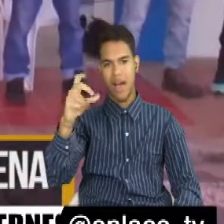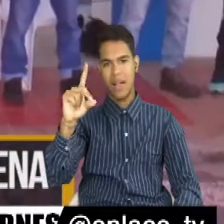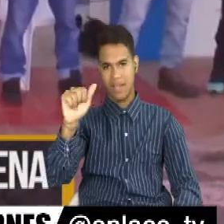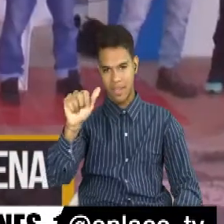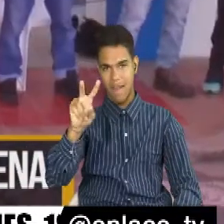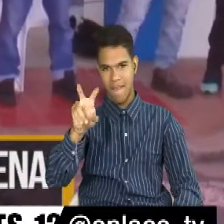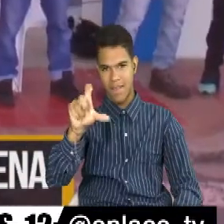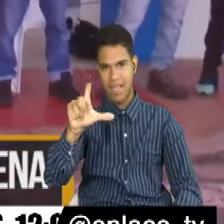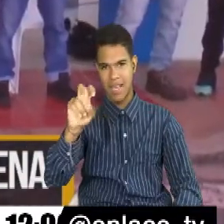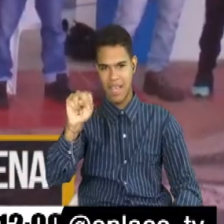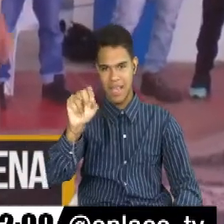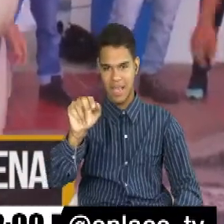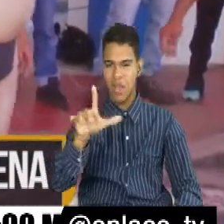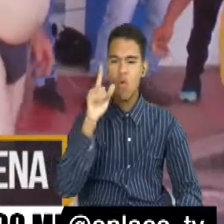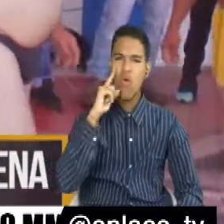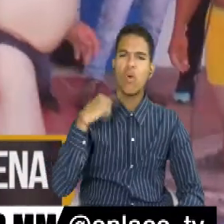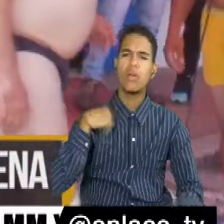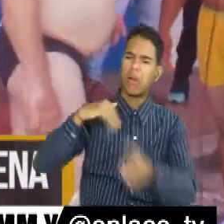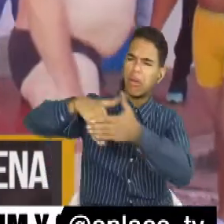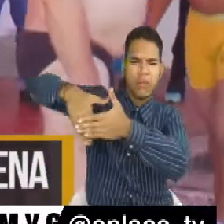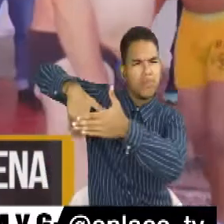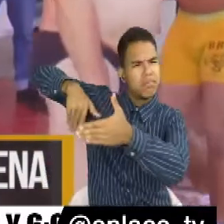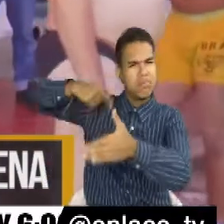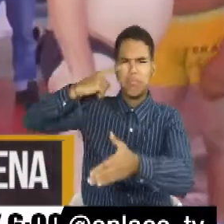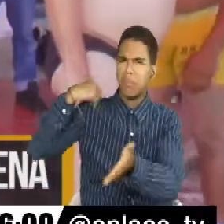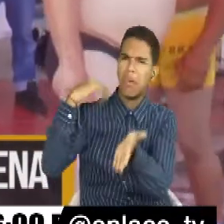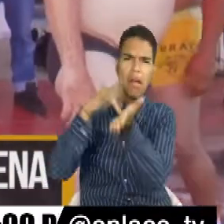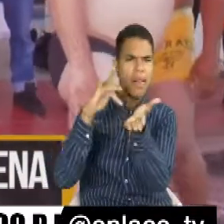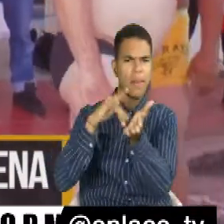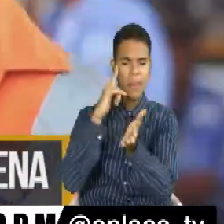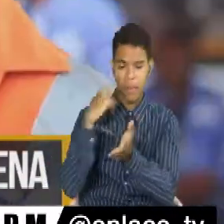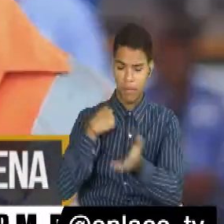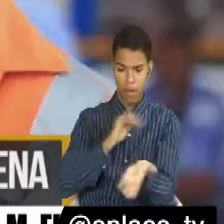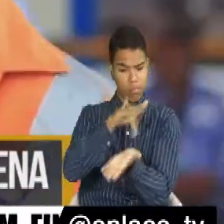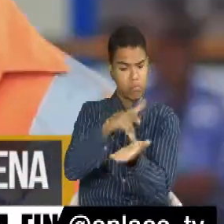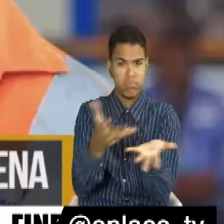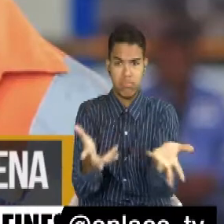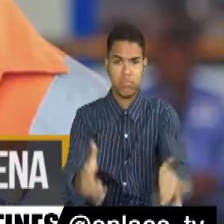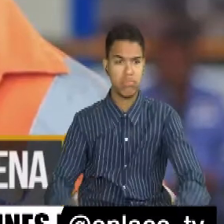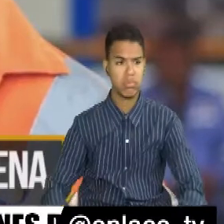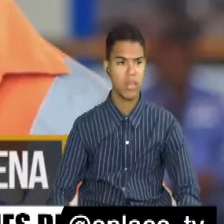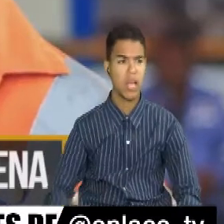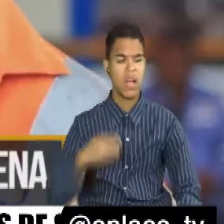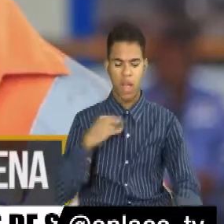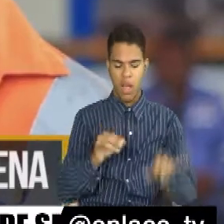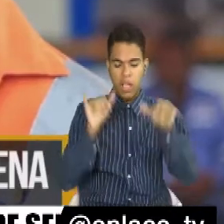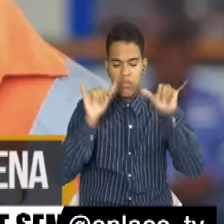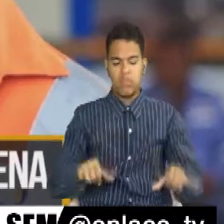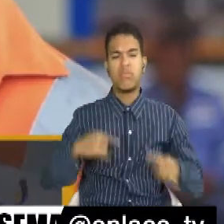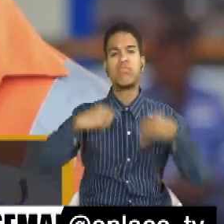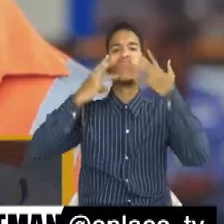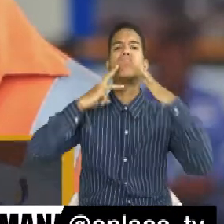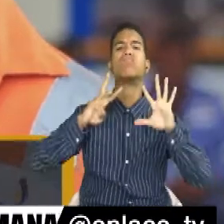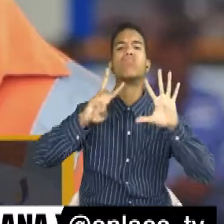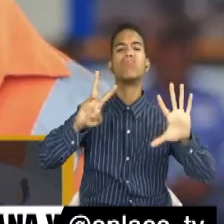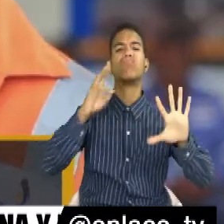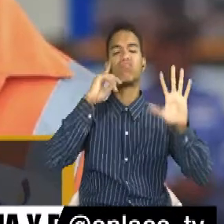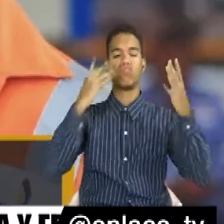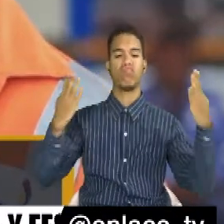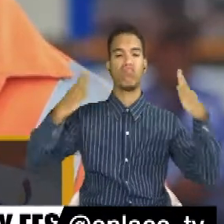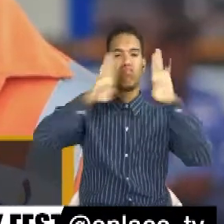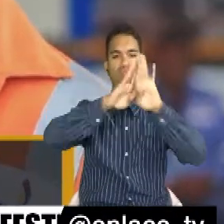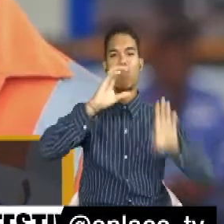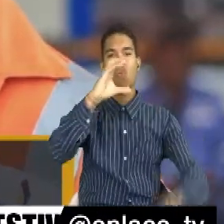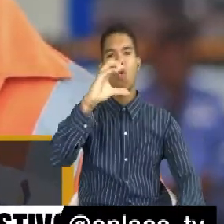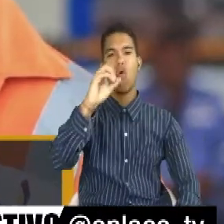Con bloqueos a la entrada de la entidad presionan el pago de su trabajo. Hoy llevamos aquí 8 días en el cierre de Cor Magdalena. Llevamos